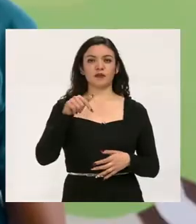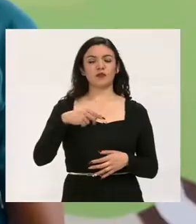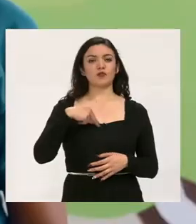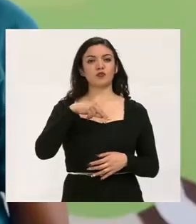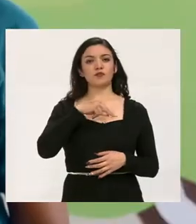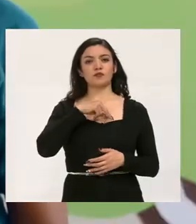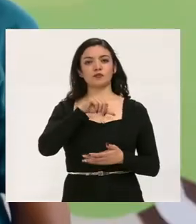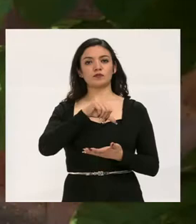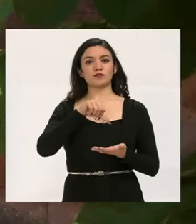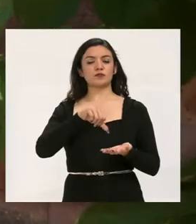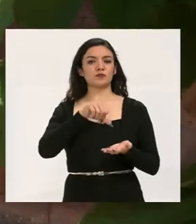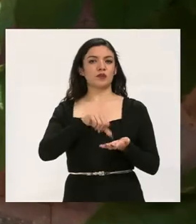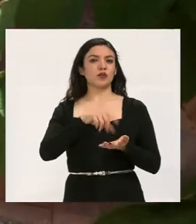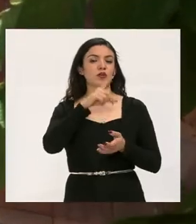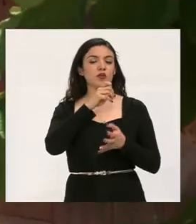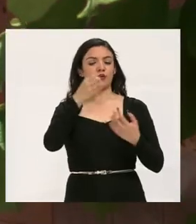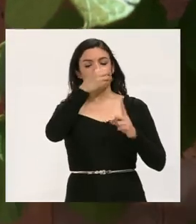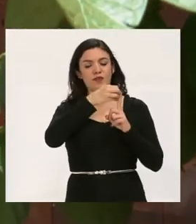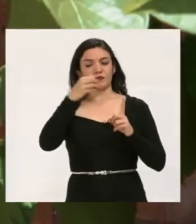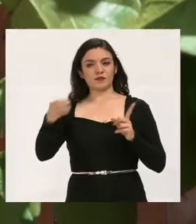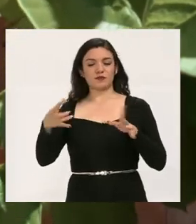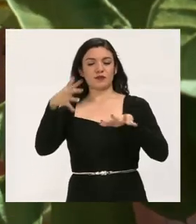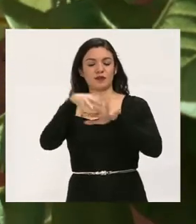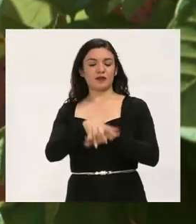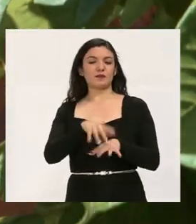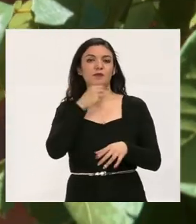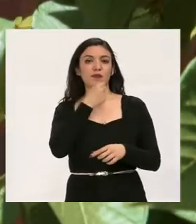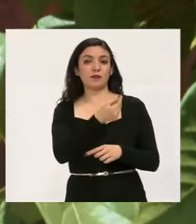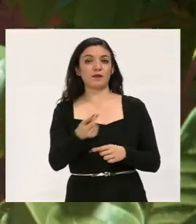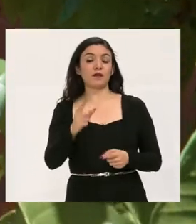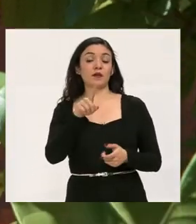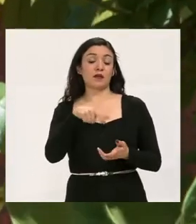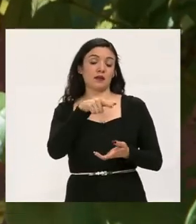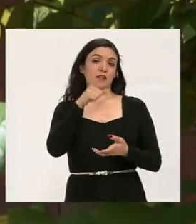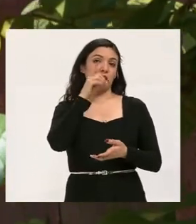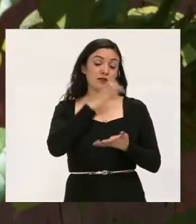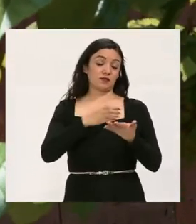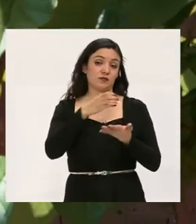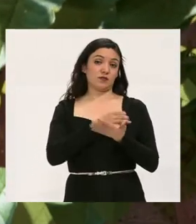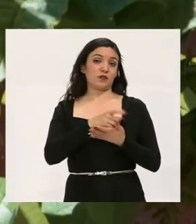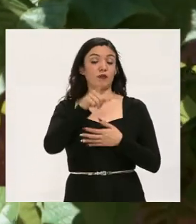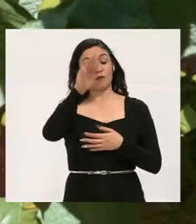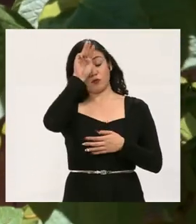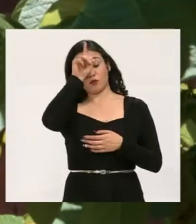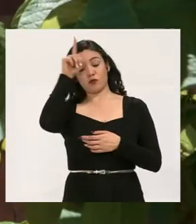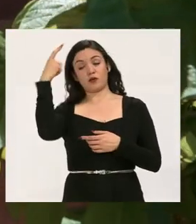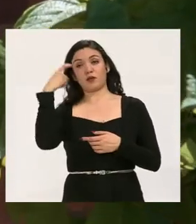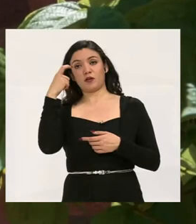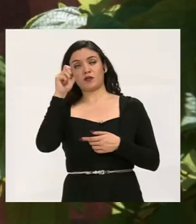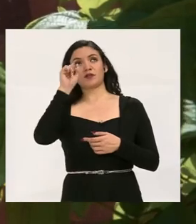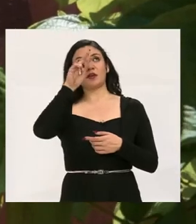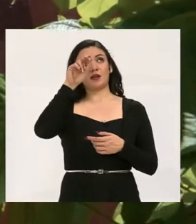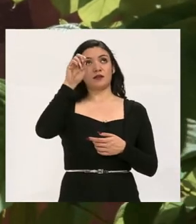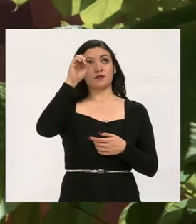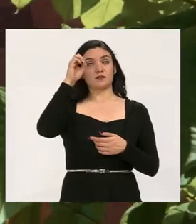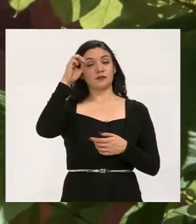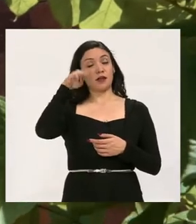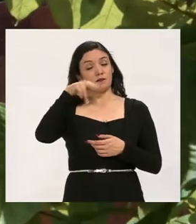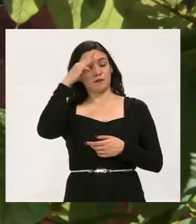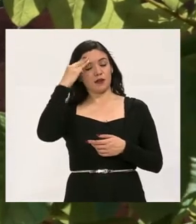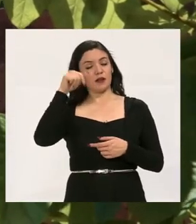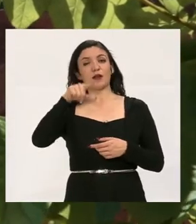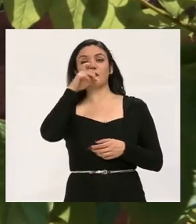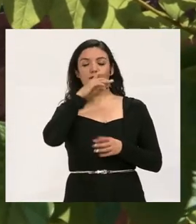coty somos un centro de orientación temprana integral infantil pertenecemos a un centro a nivel nacional en la ciudad de monterrey querétaro